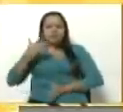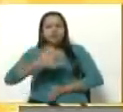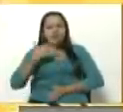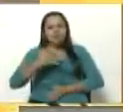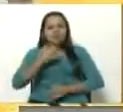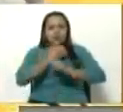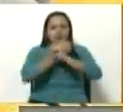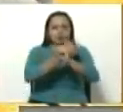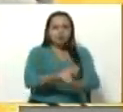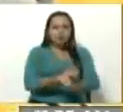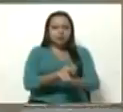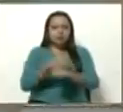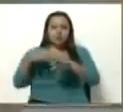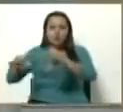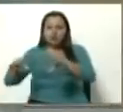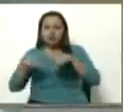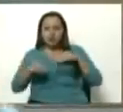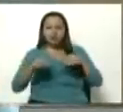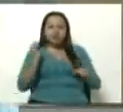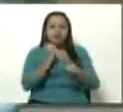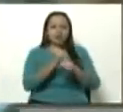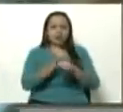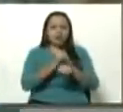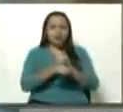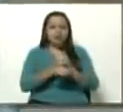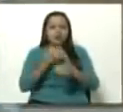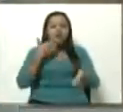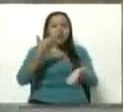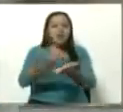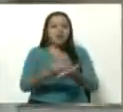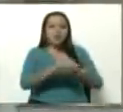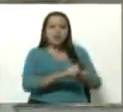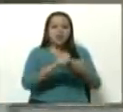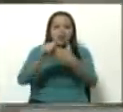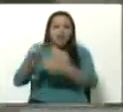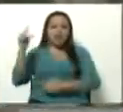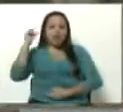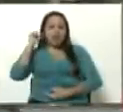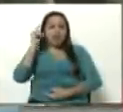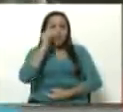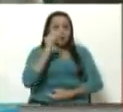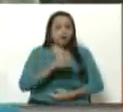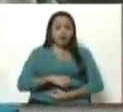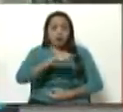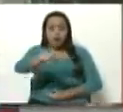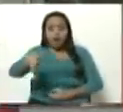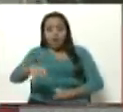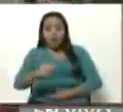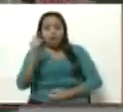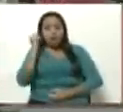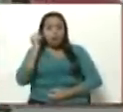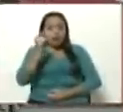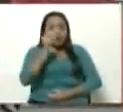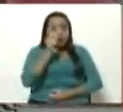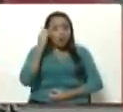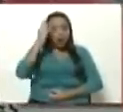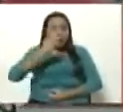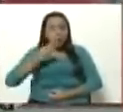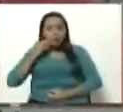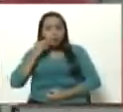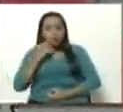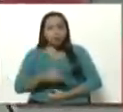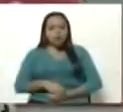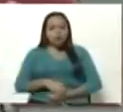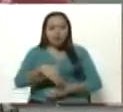amor, reconocerle a nuestros líderes, lideresas, a esos hombres y mujeres, jóvenes que desde